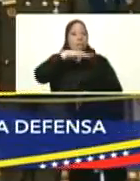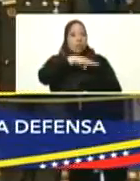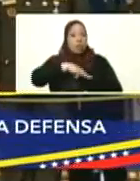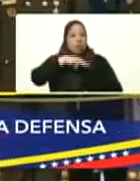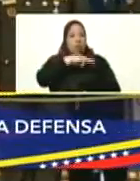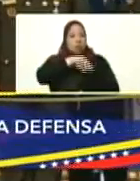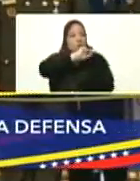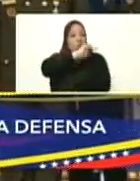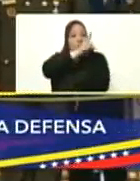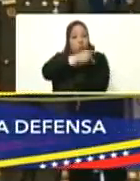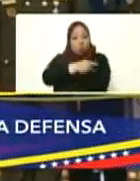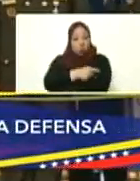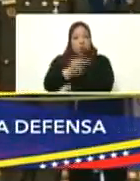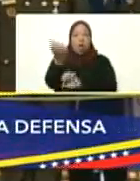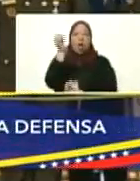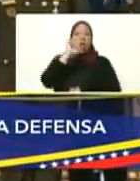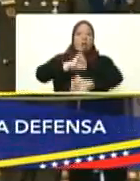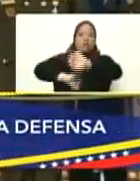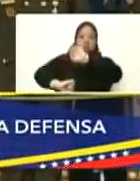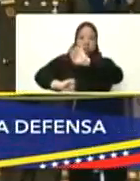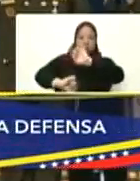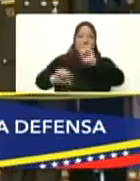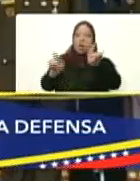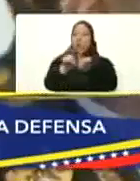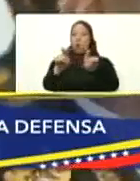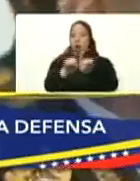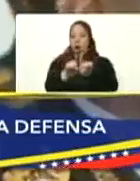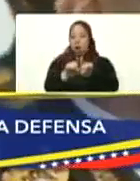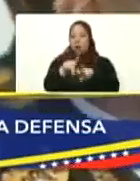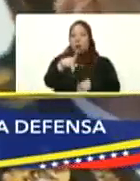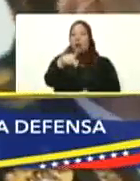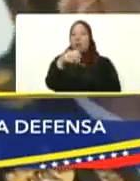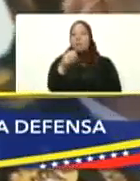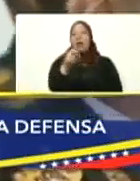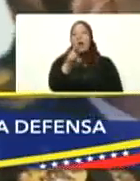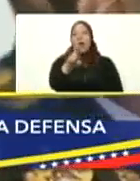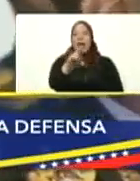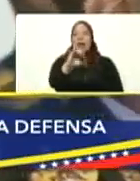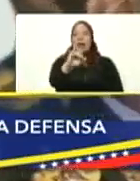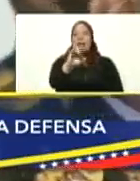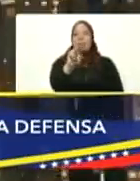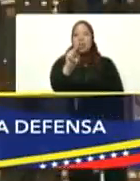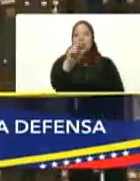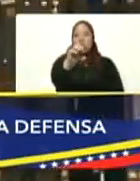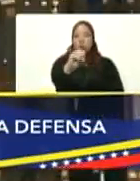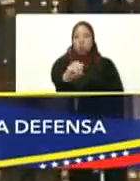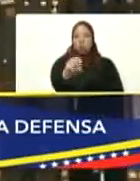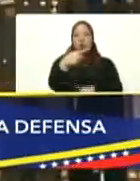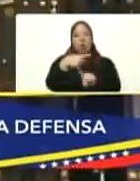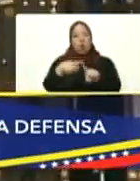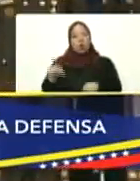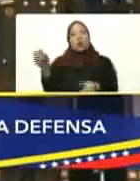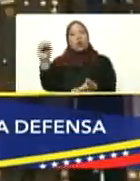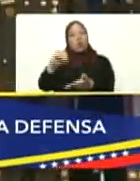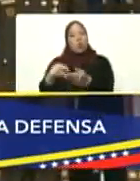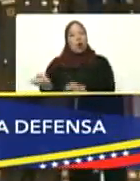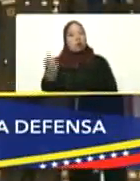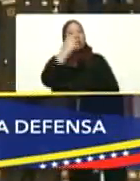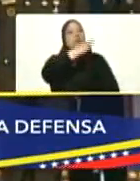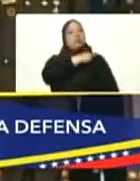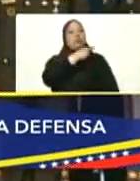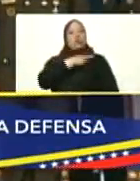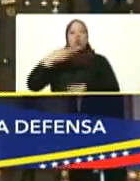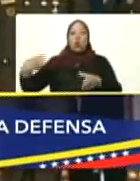Popular para la Defensa. El general en jefe Hernández Lares queda ratificado al frente del